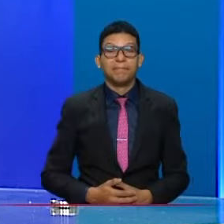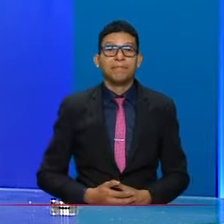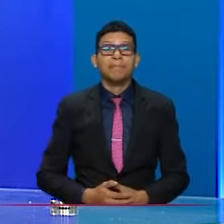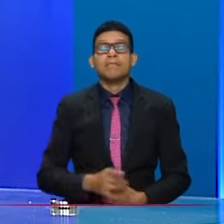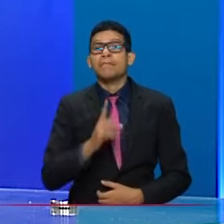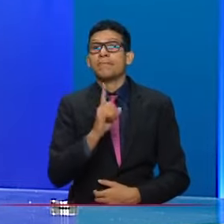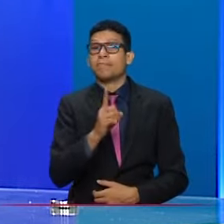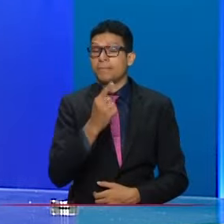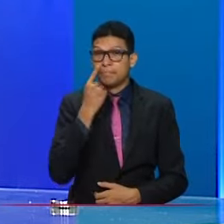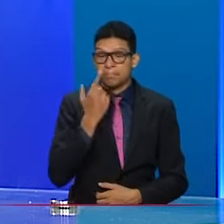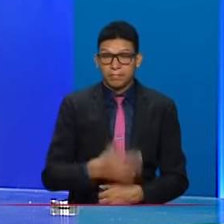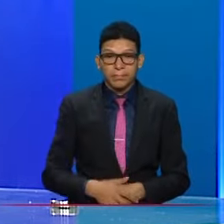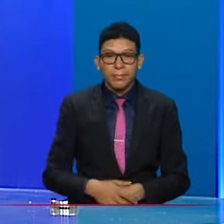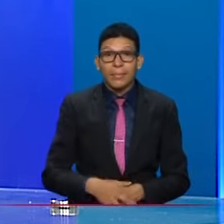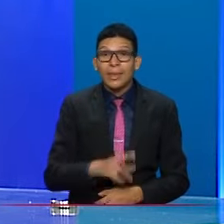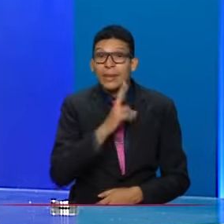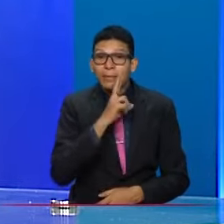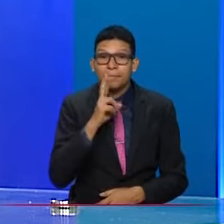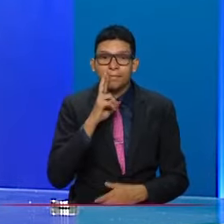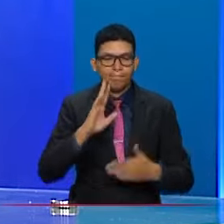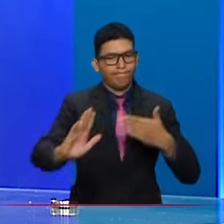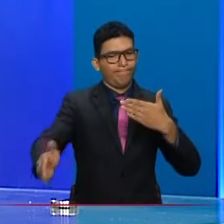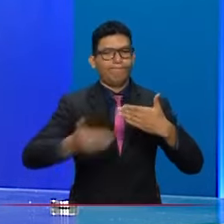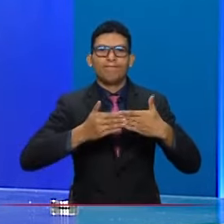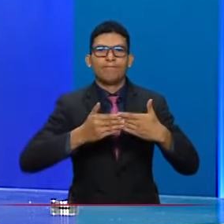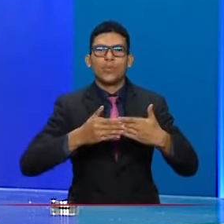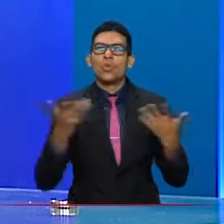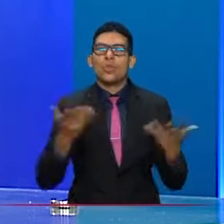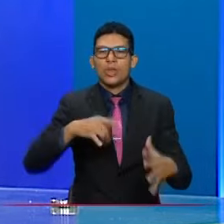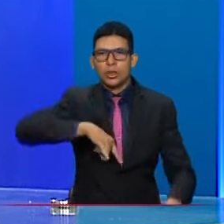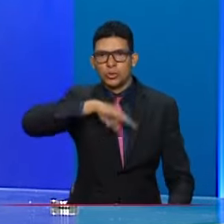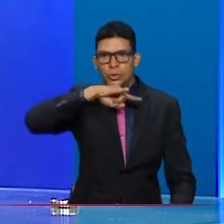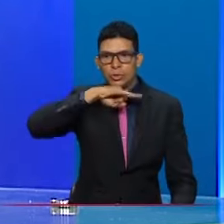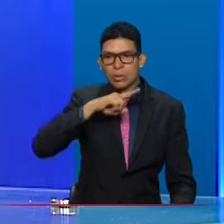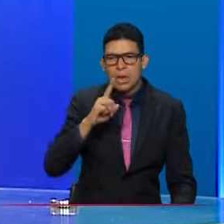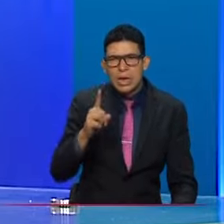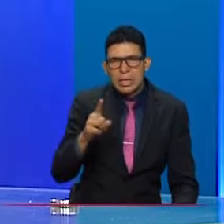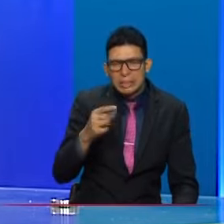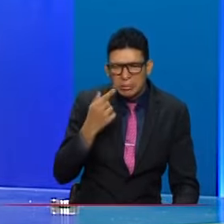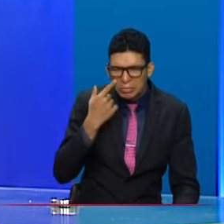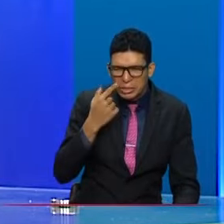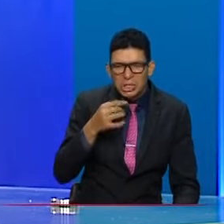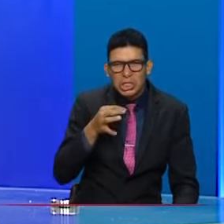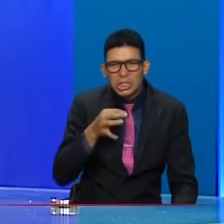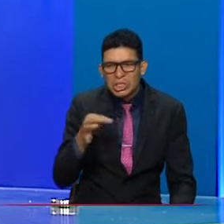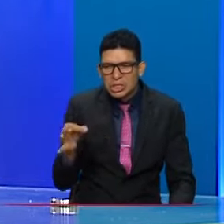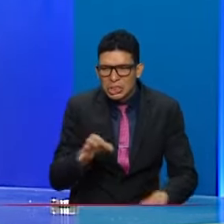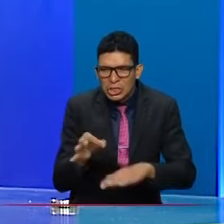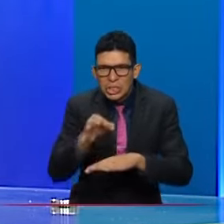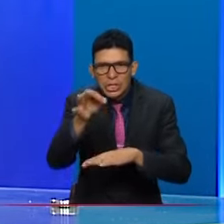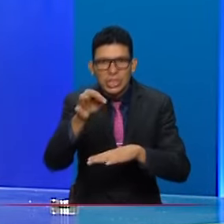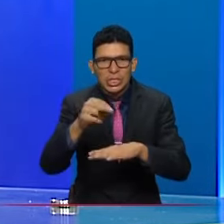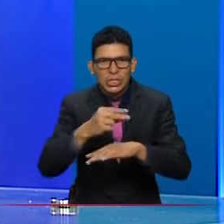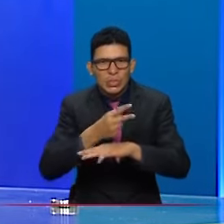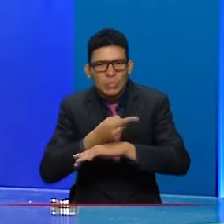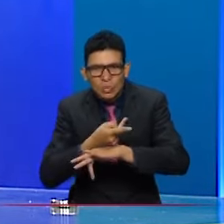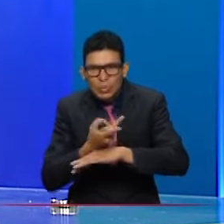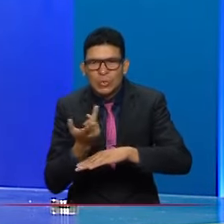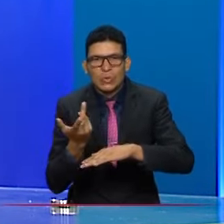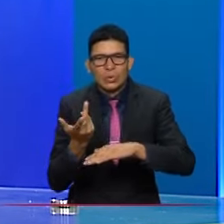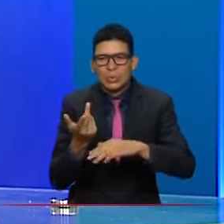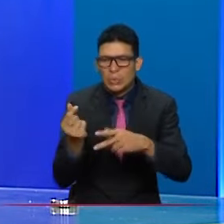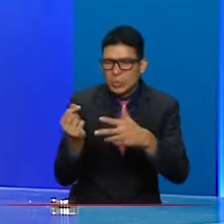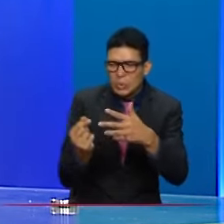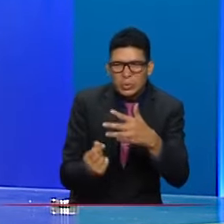Escuchen esto, un restaurante fue sellado en el municipio de Yumbo tras hallar insectos en la comida. Personal de las Secretarías de Salud y